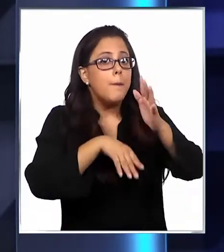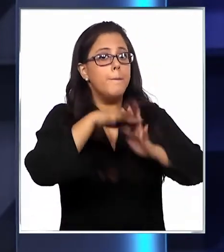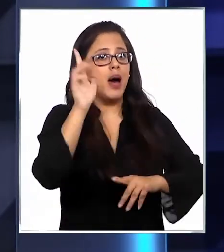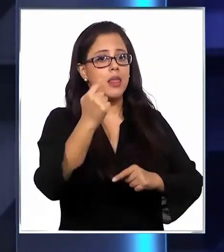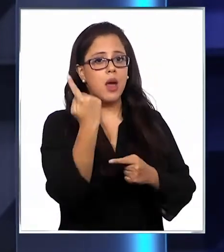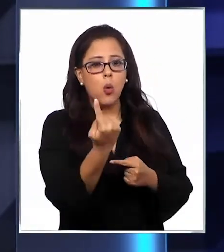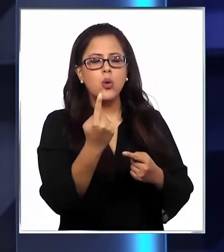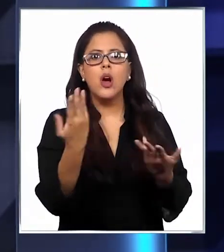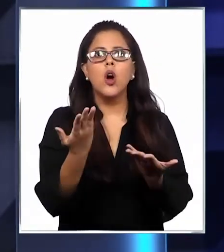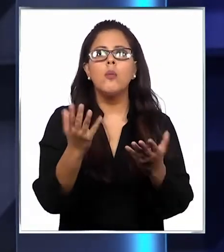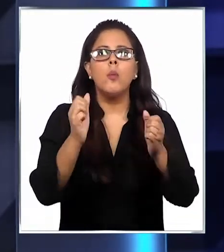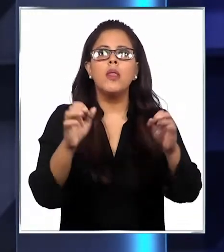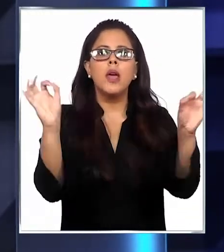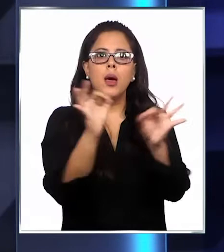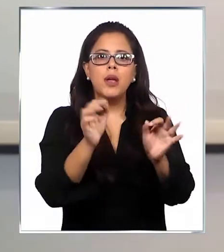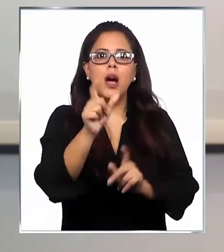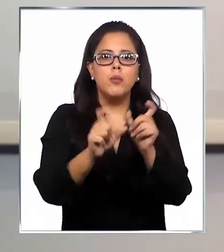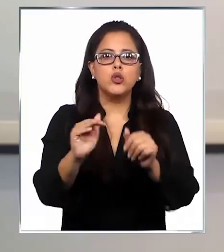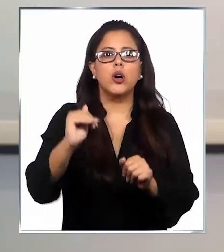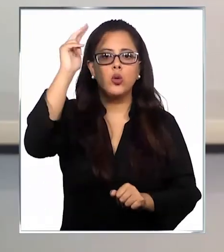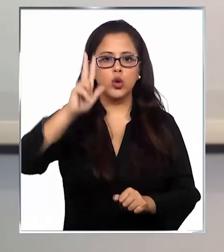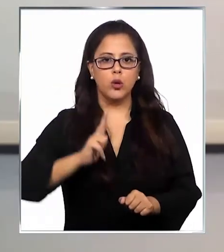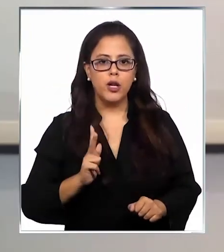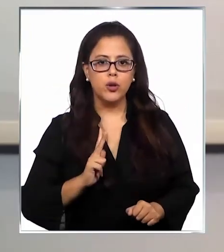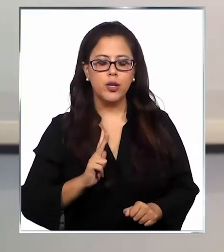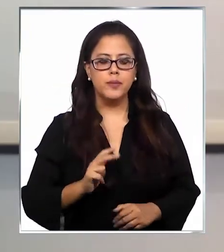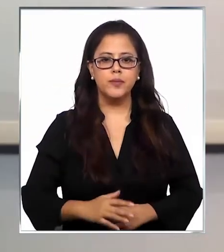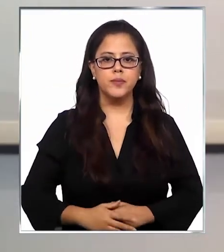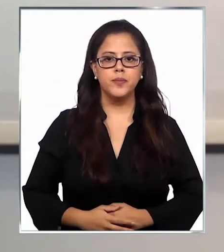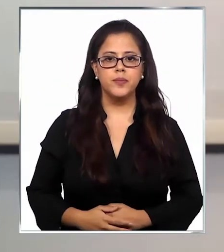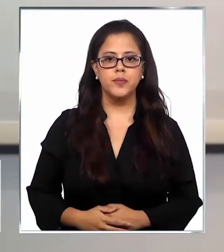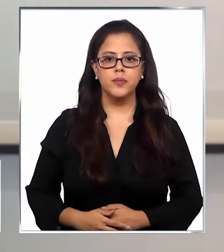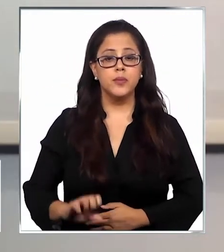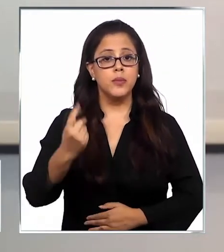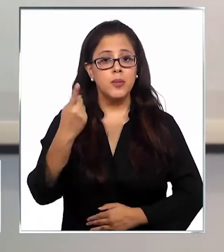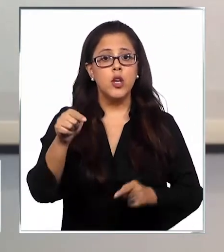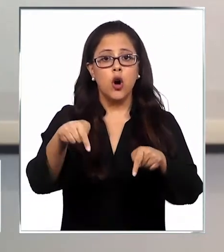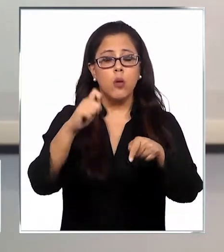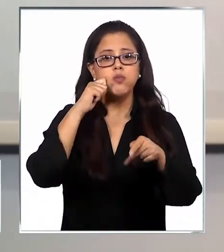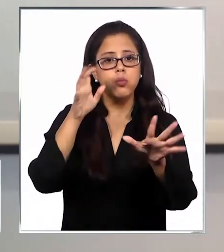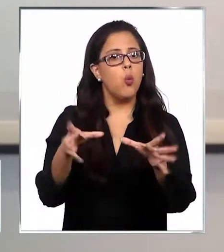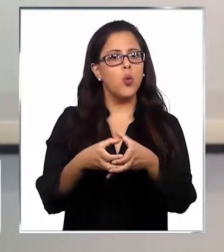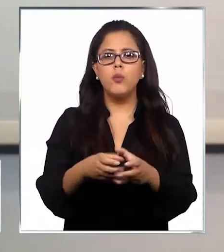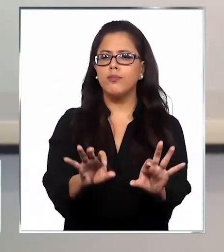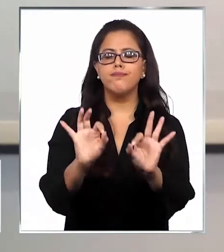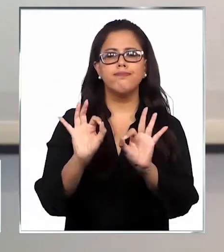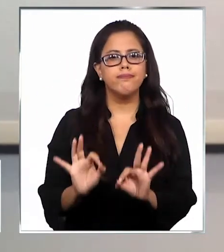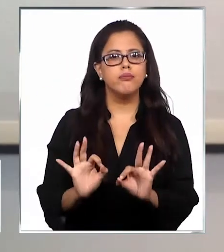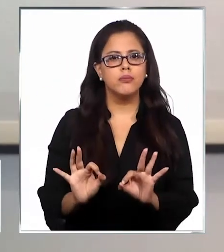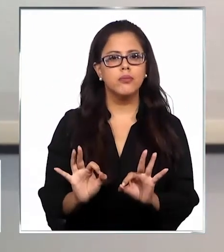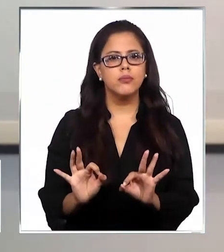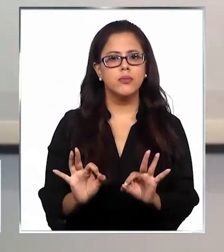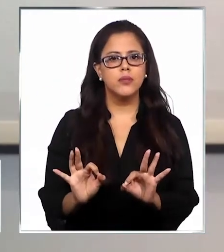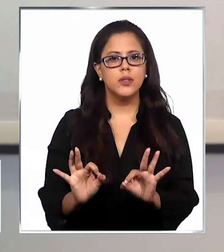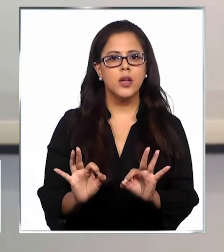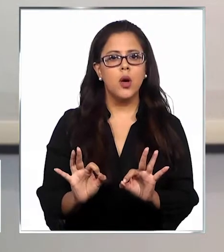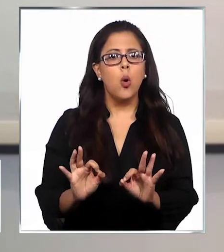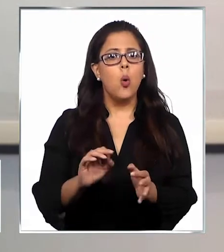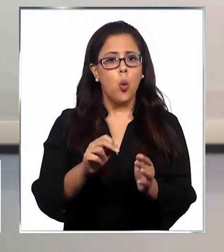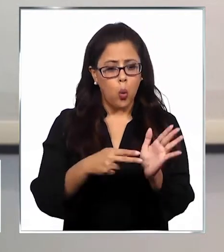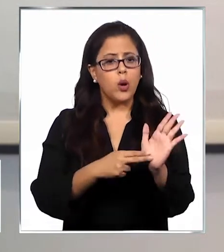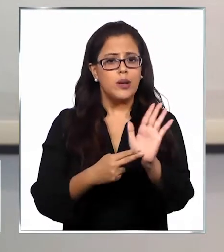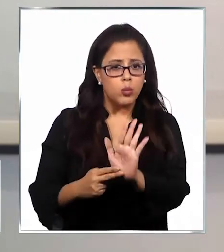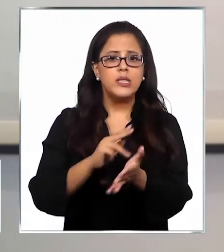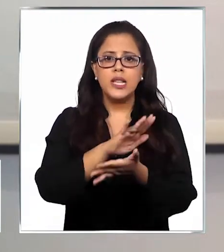usted describir a los adultos mayores en Chile? Primero, reconocer que son un grupo extraordinario, que son un ejemplo cívico para lo